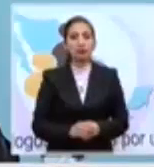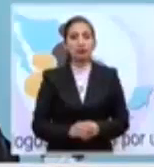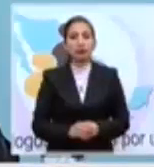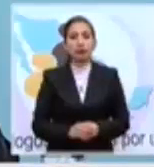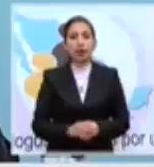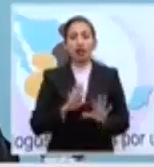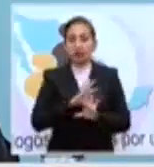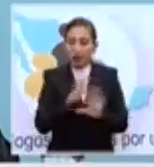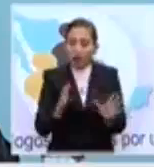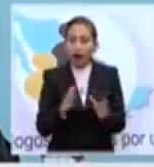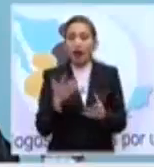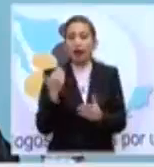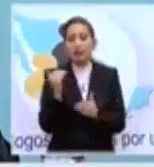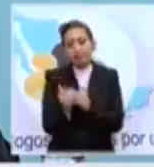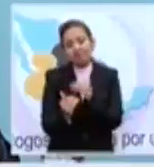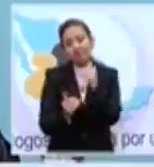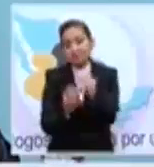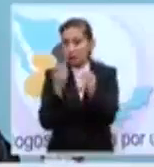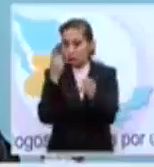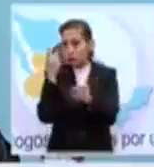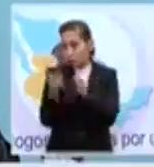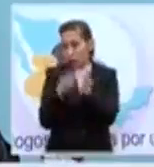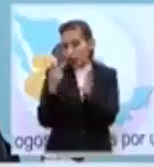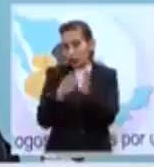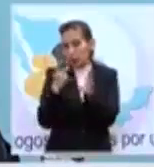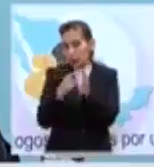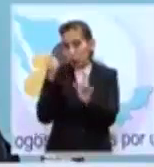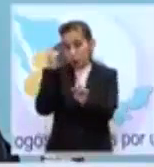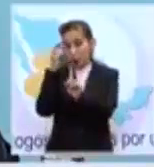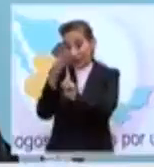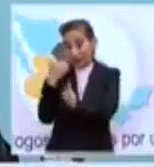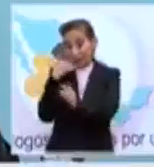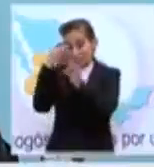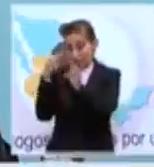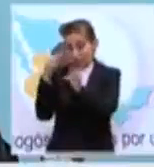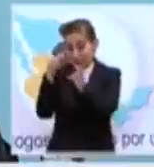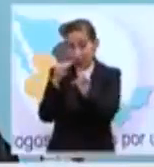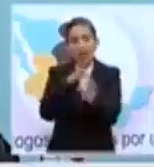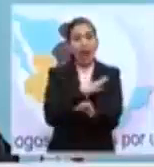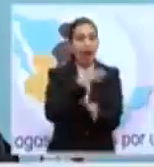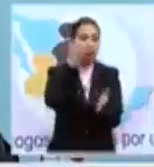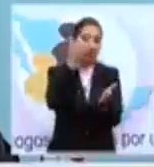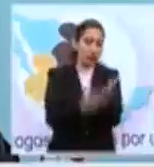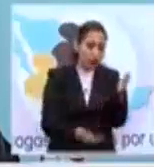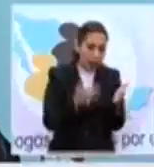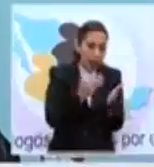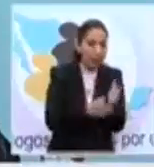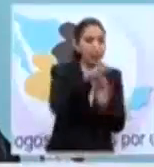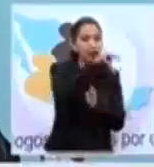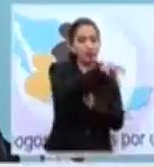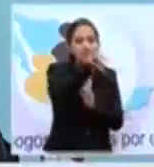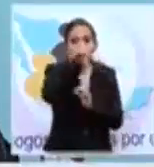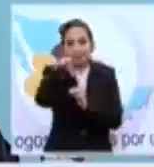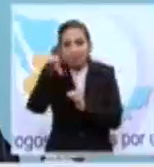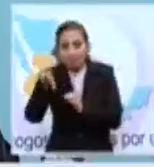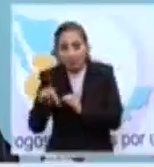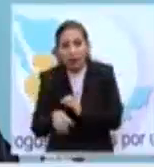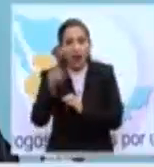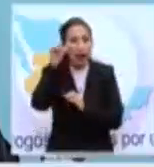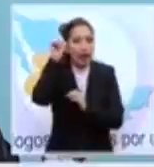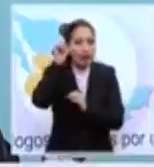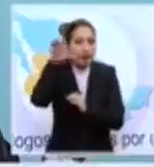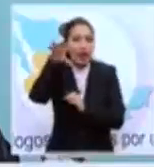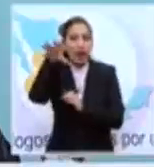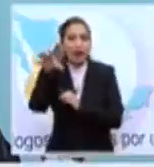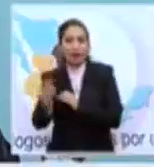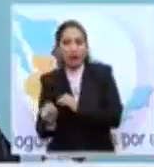Se han logrado en muchos casos cumplir con los objetivos del milenio. Sigue habiendo todavía zonas en Asia, en